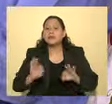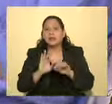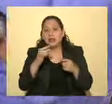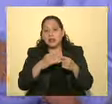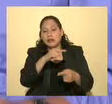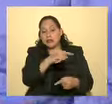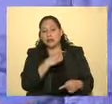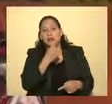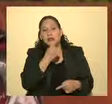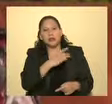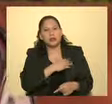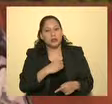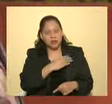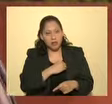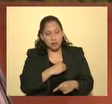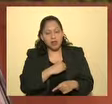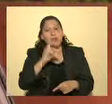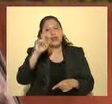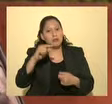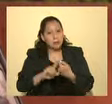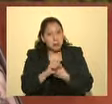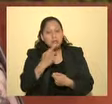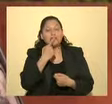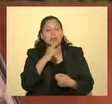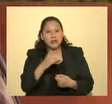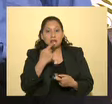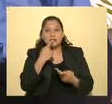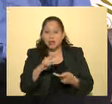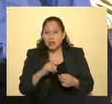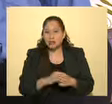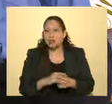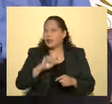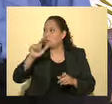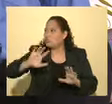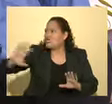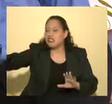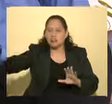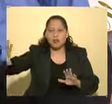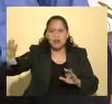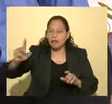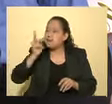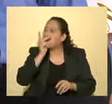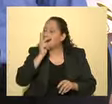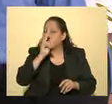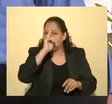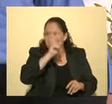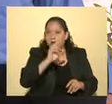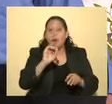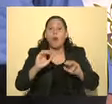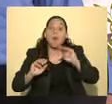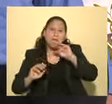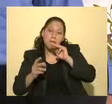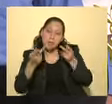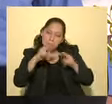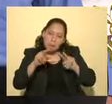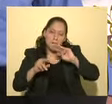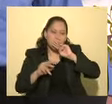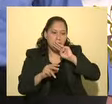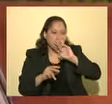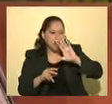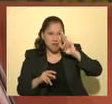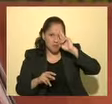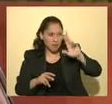sabes qué? Y al rato te quejas. Empiezas a impedir y a obstaculizar al padre o a la madre de tus hijos para